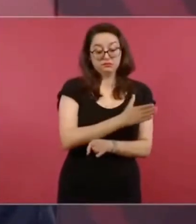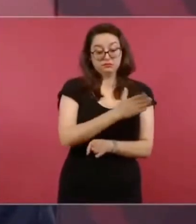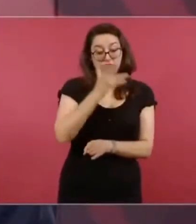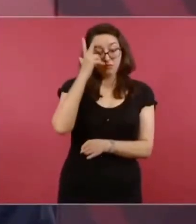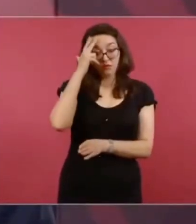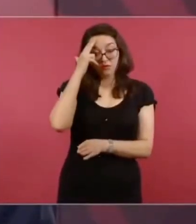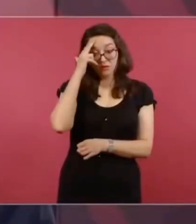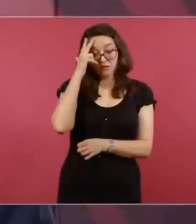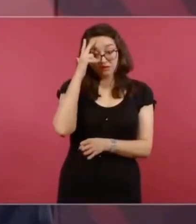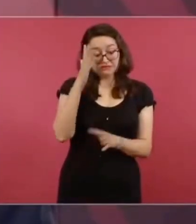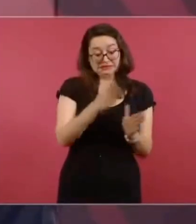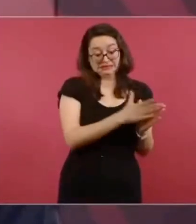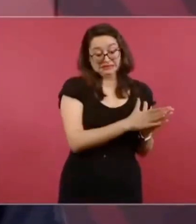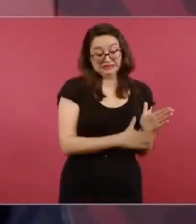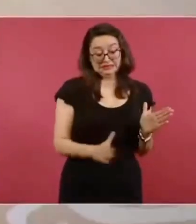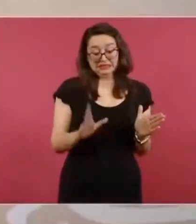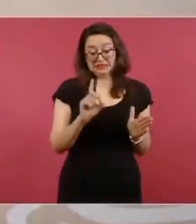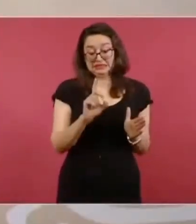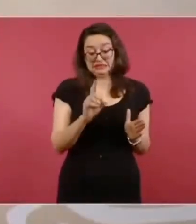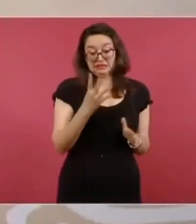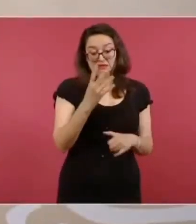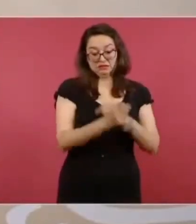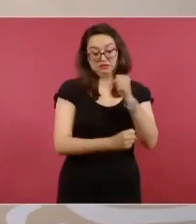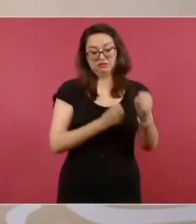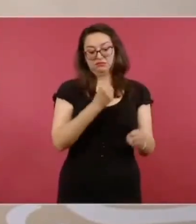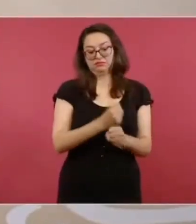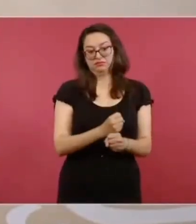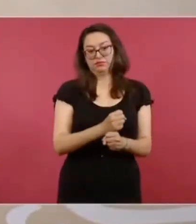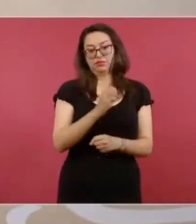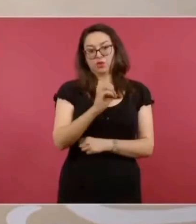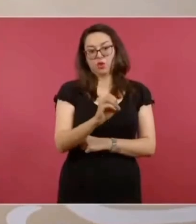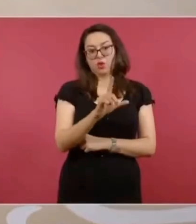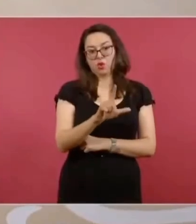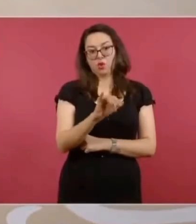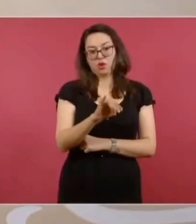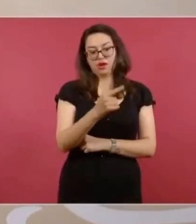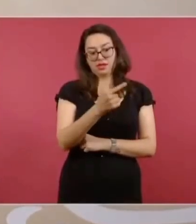élite, una oligarquía corrupta,